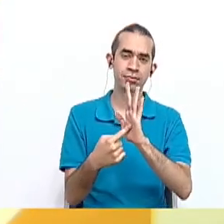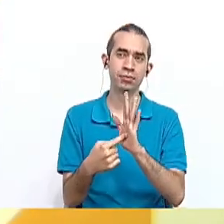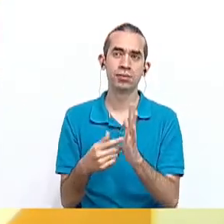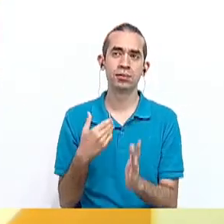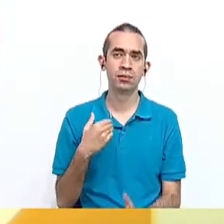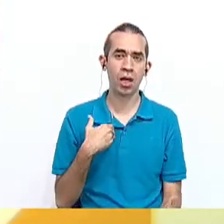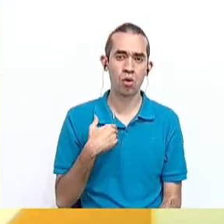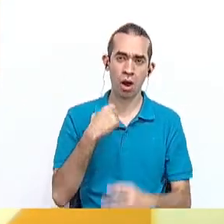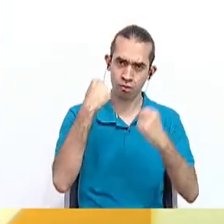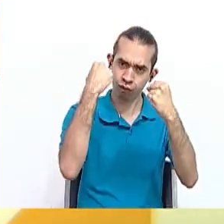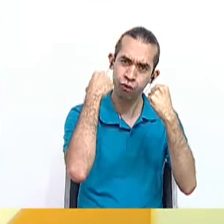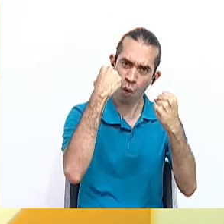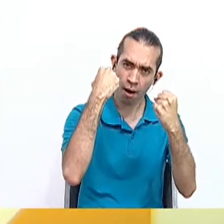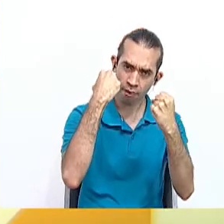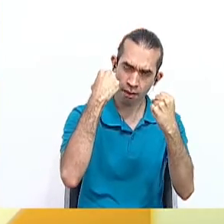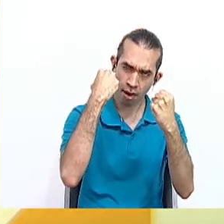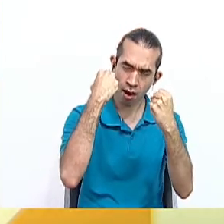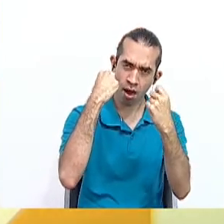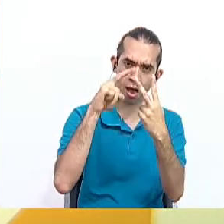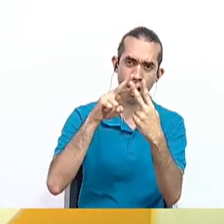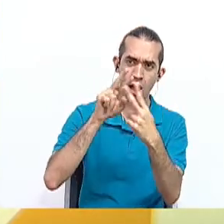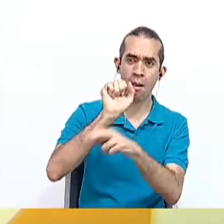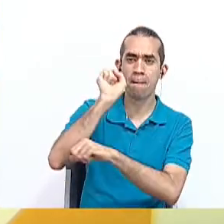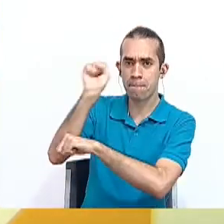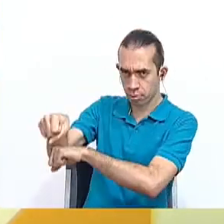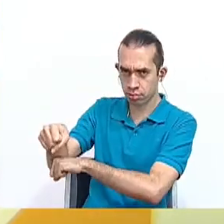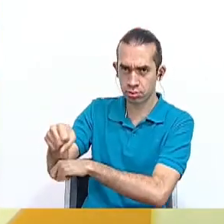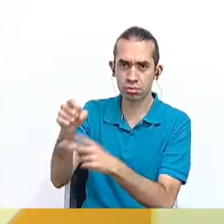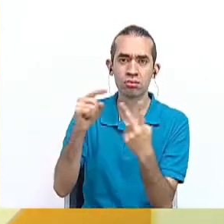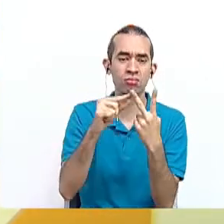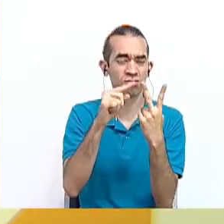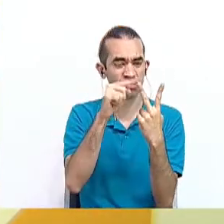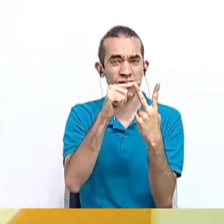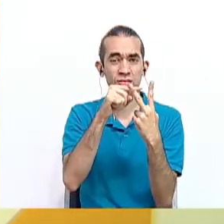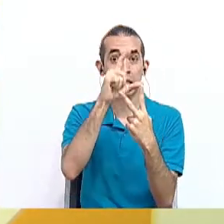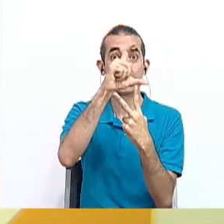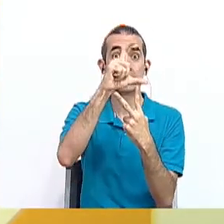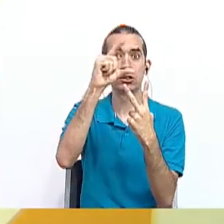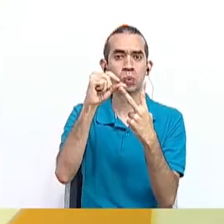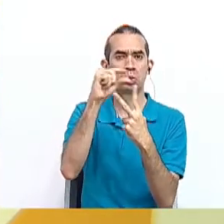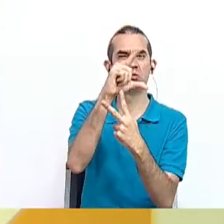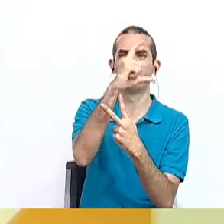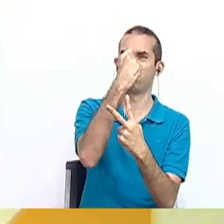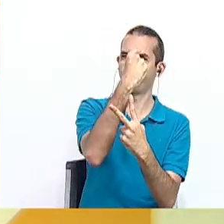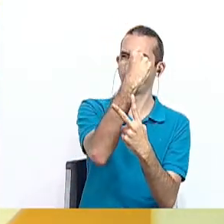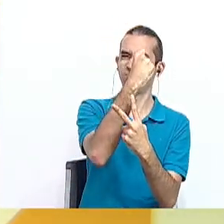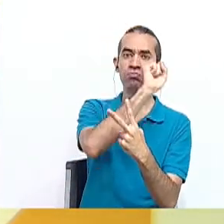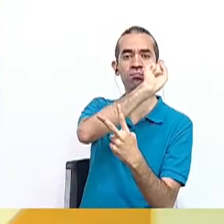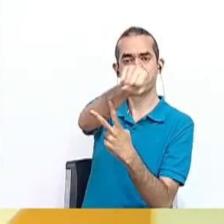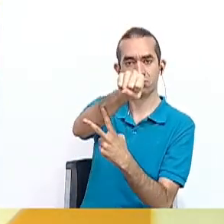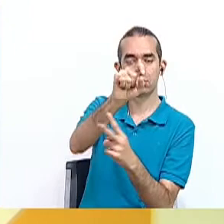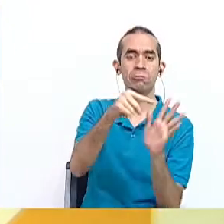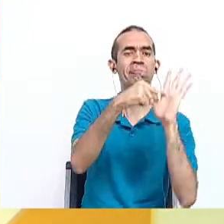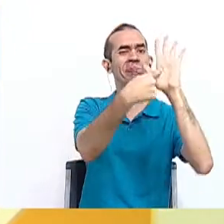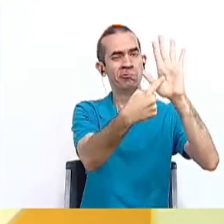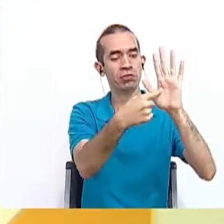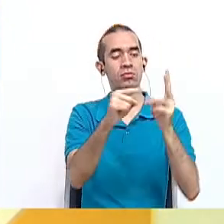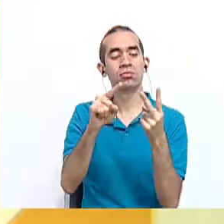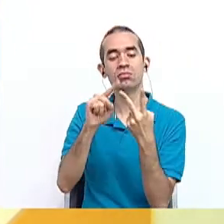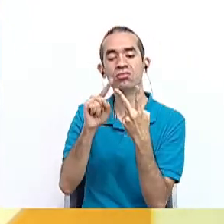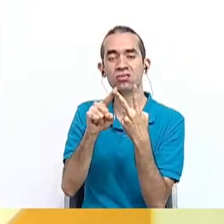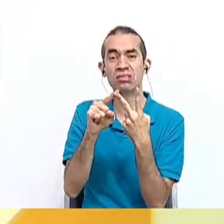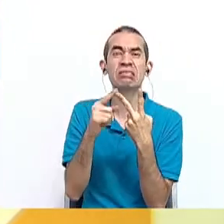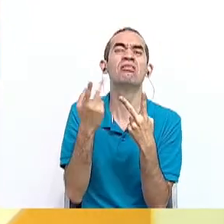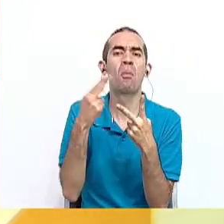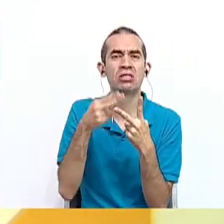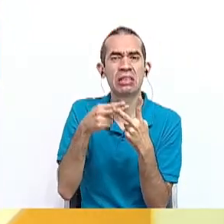característica dominante. Pero ¿qué pasa con la característica que quedó oculta? ¿Cómo se llama? Bueno, esa característica es